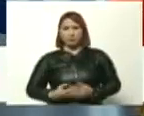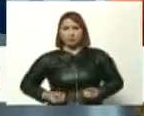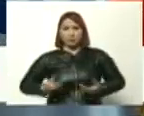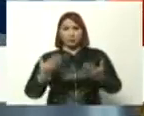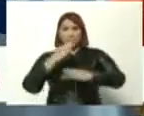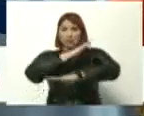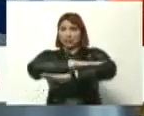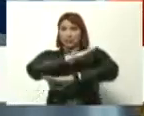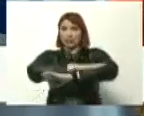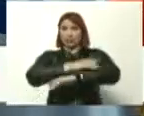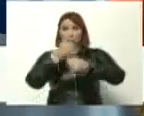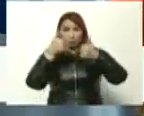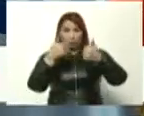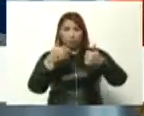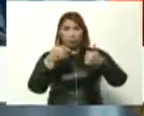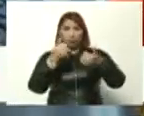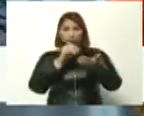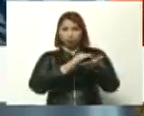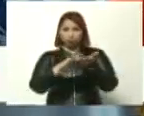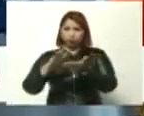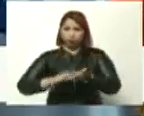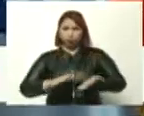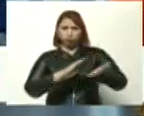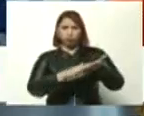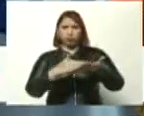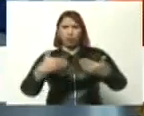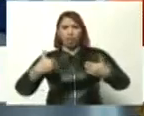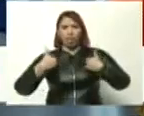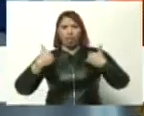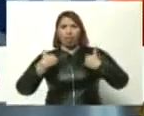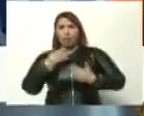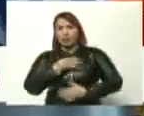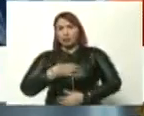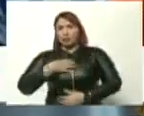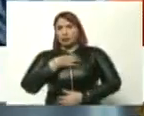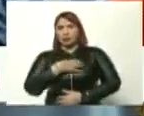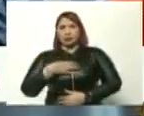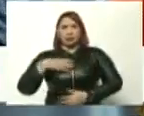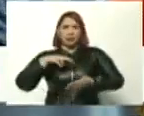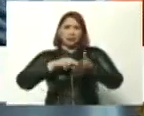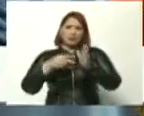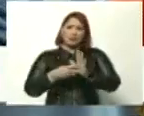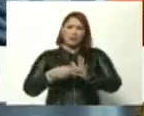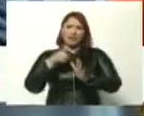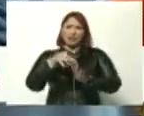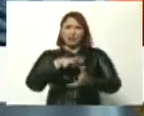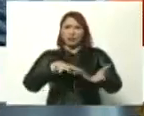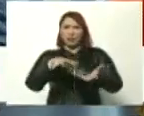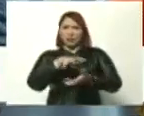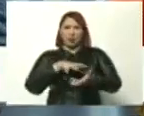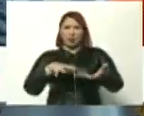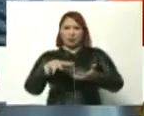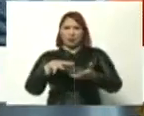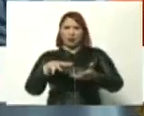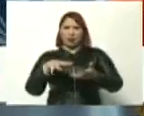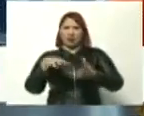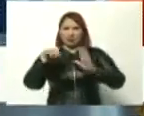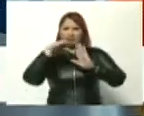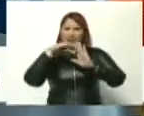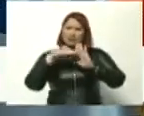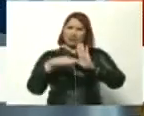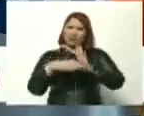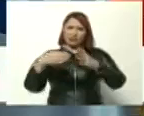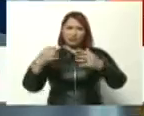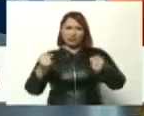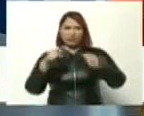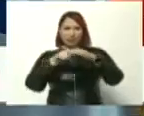trato digno para resolver la angustia de lo que implica una situación de carácter penal, pues que es lo más terrible dentro del